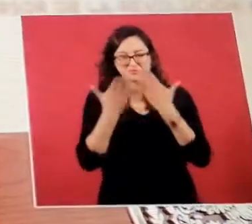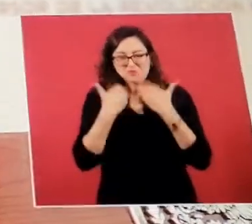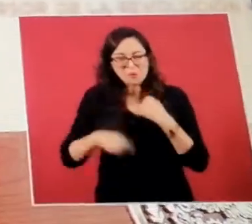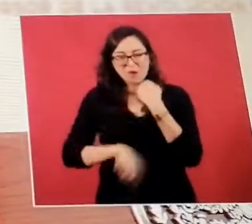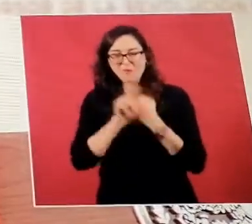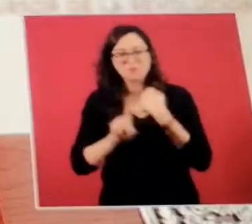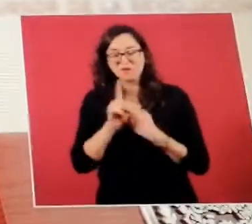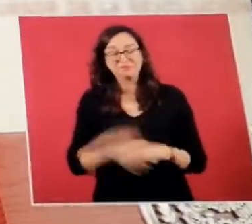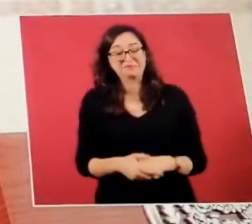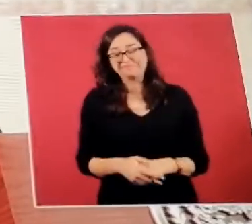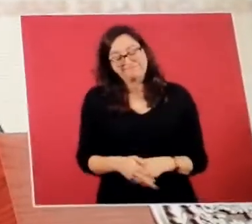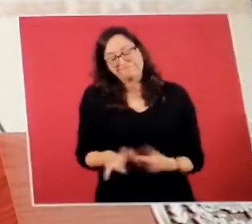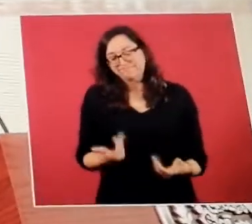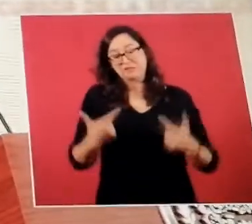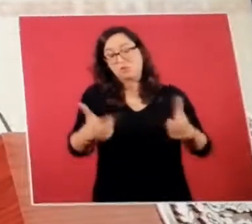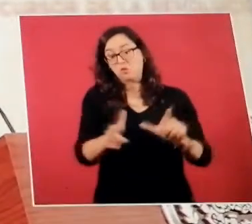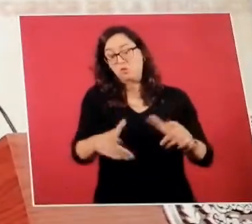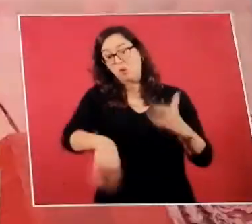estos adversarios nuestros están